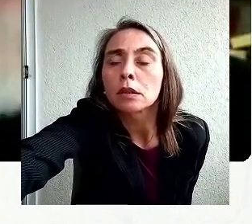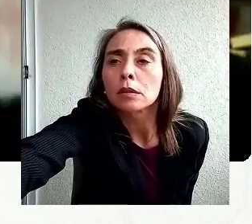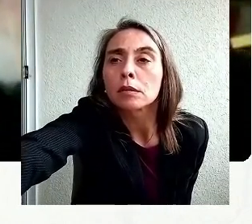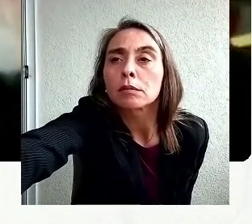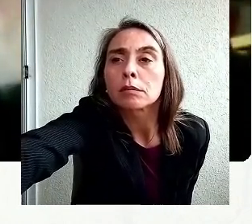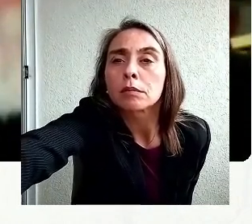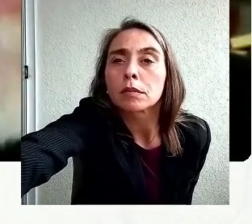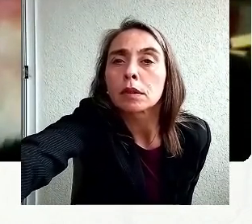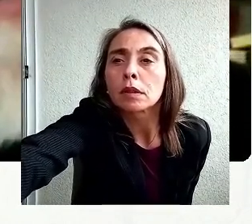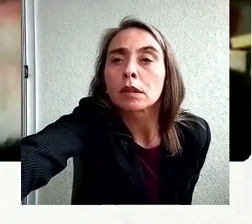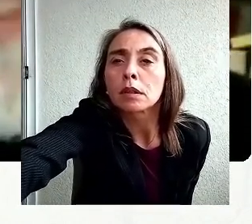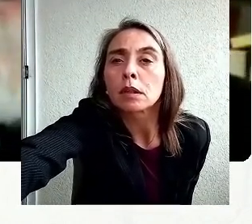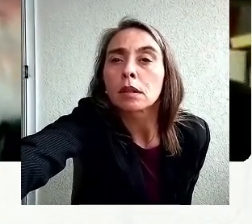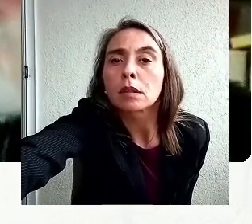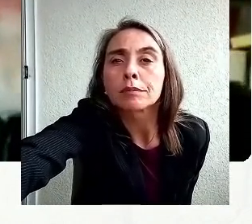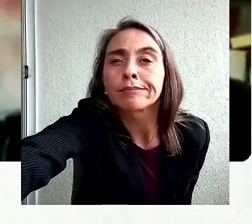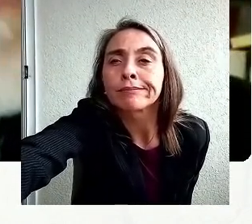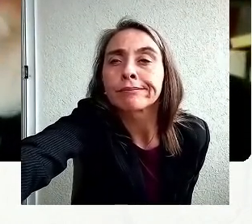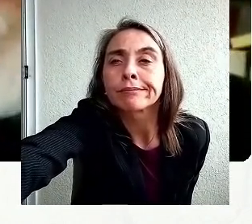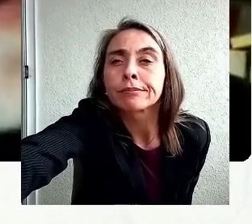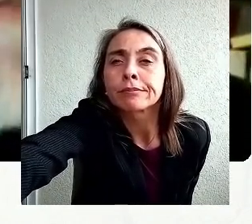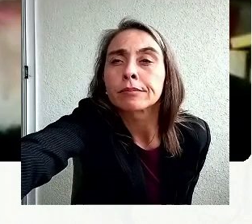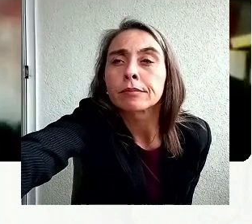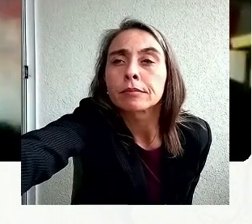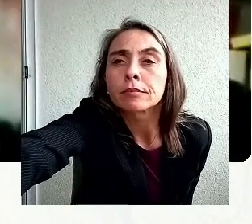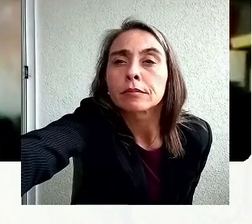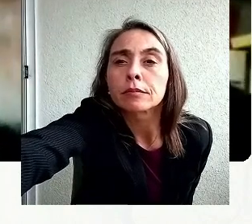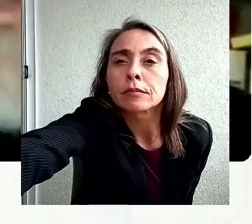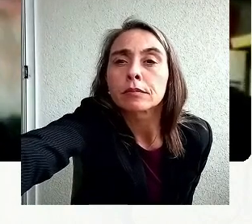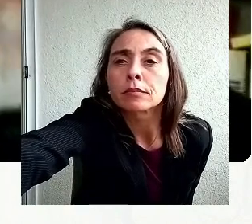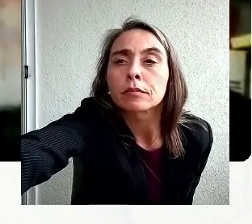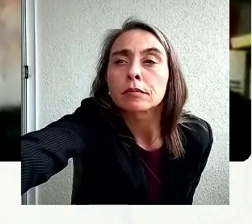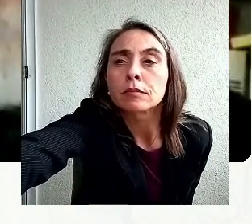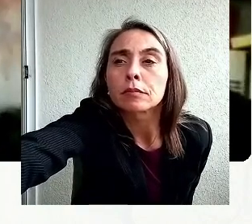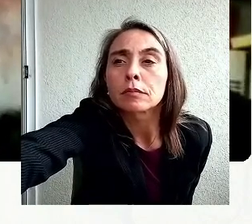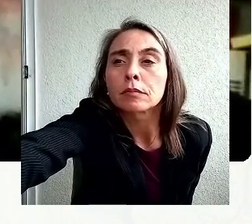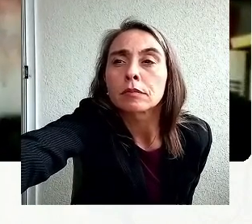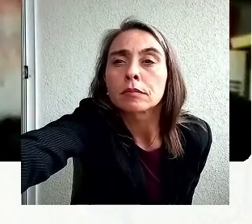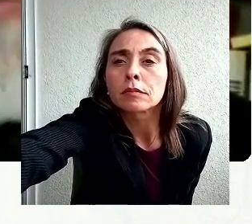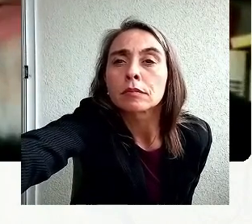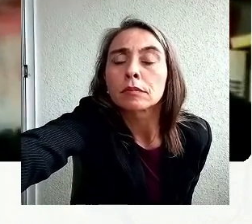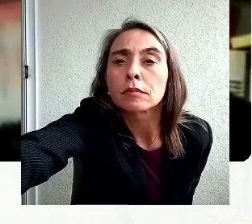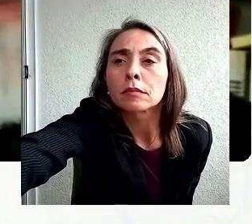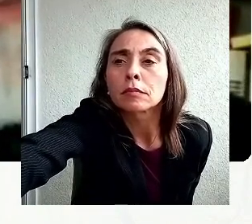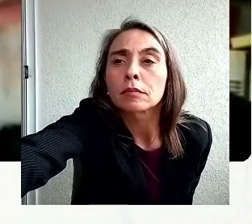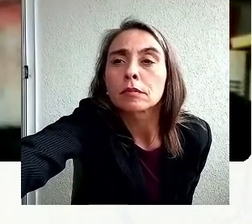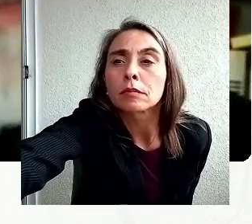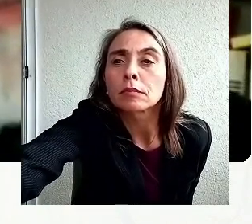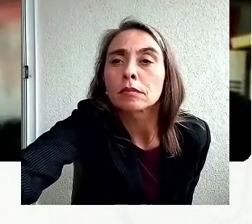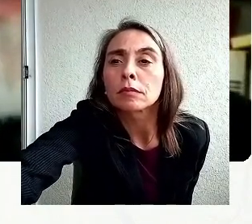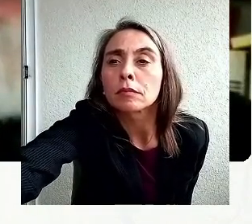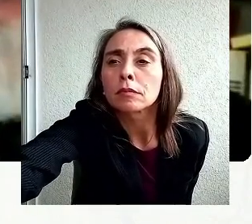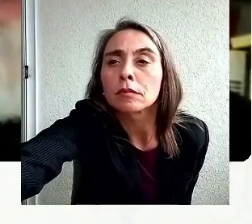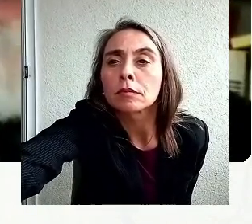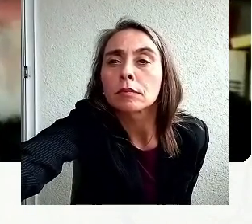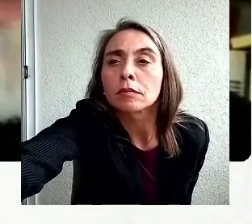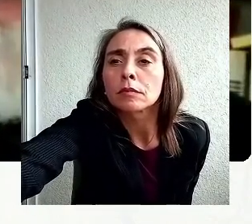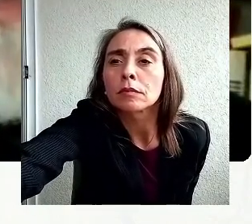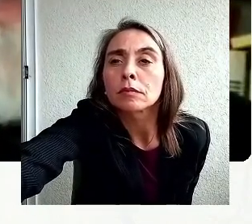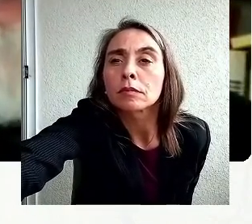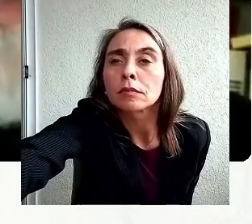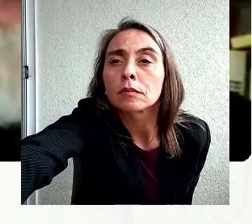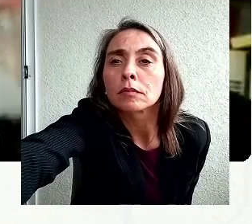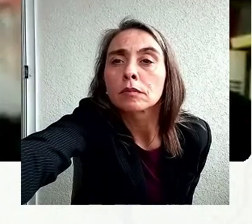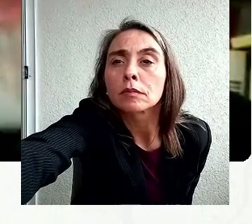esta investigación, línea de mitigación, cómo mitigar los efectos y tratar de detenerlo o